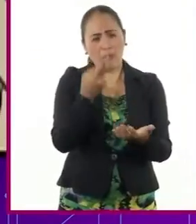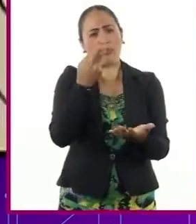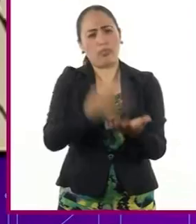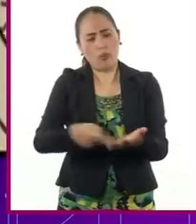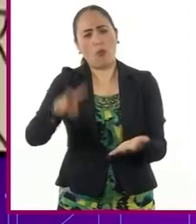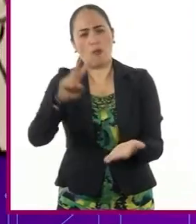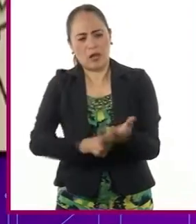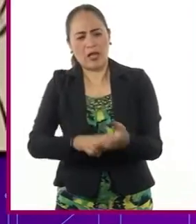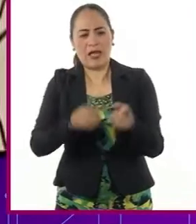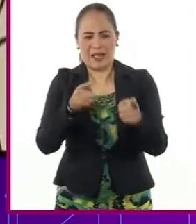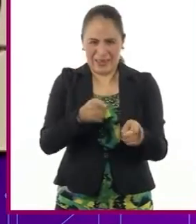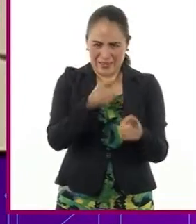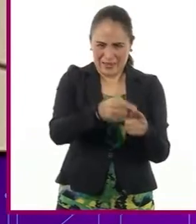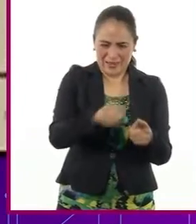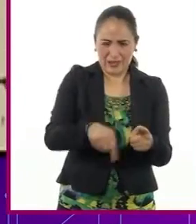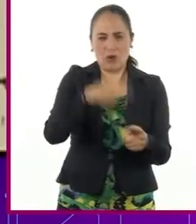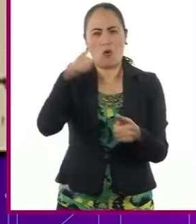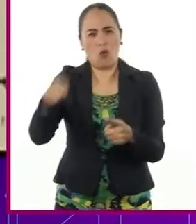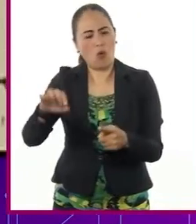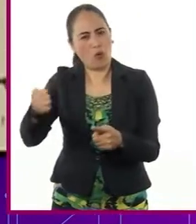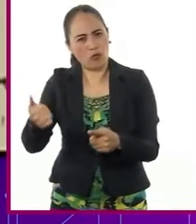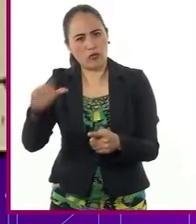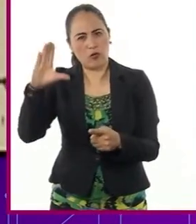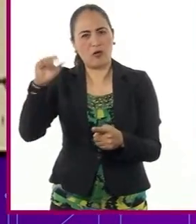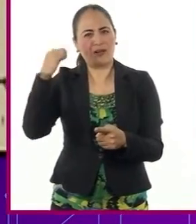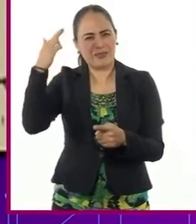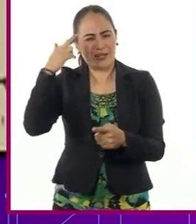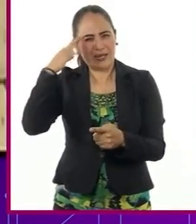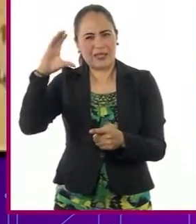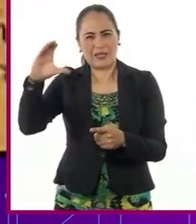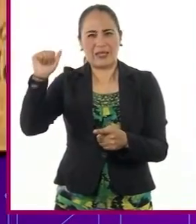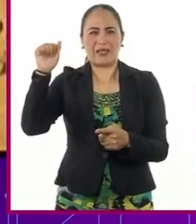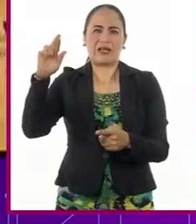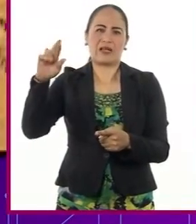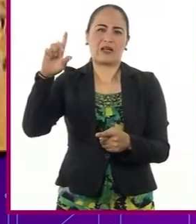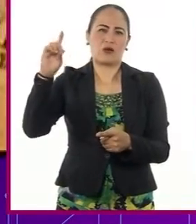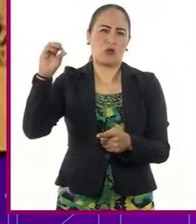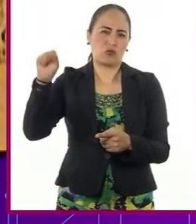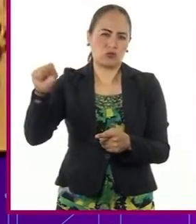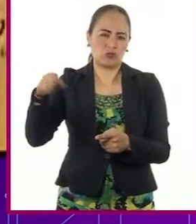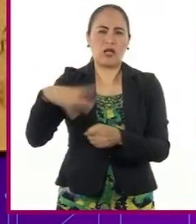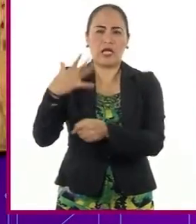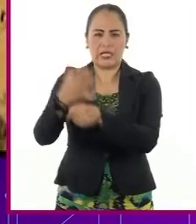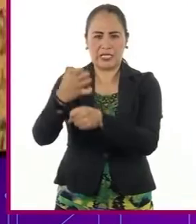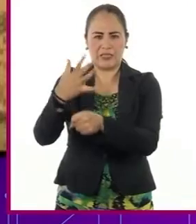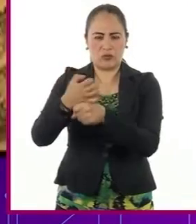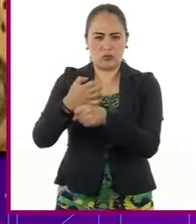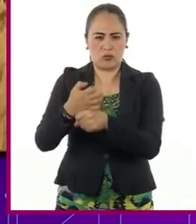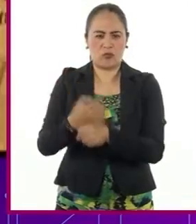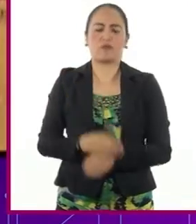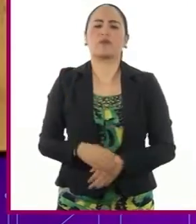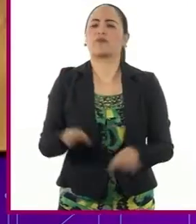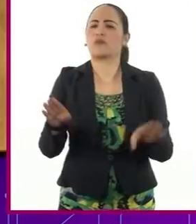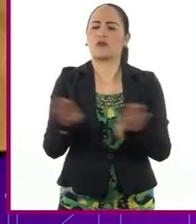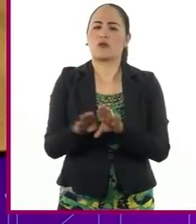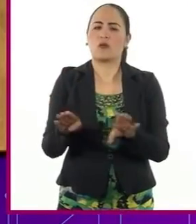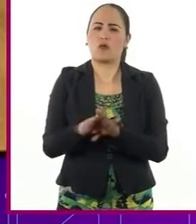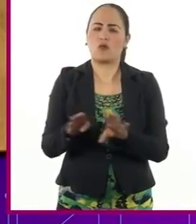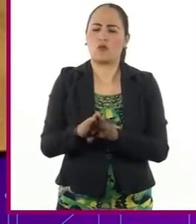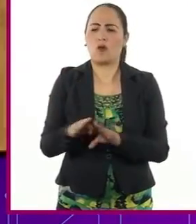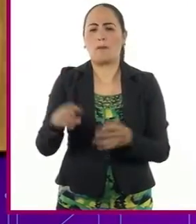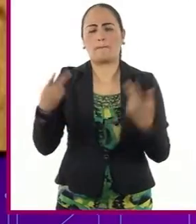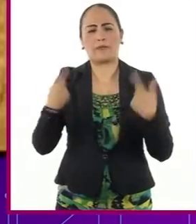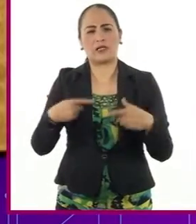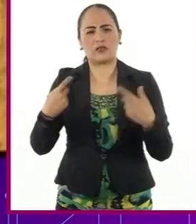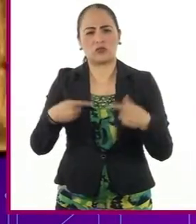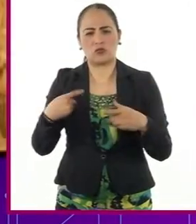V. Le iban a seguir tributando a Carlos V a través de estos nuevos dominadores que iban a